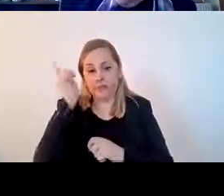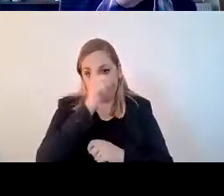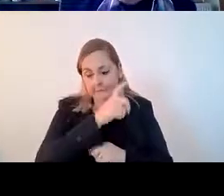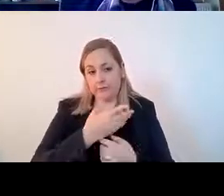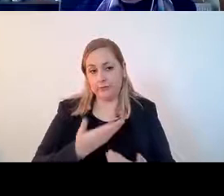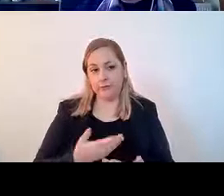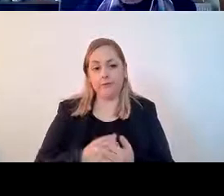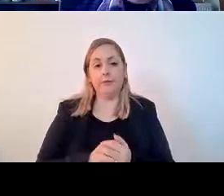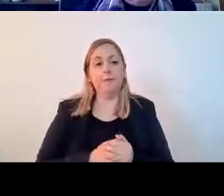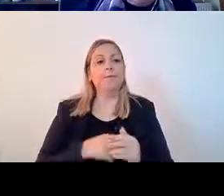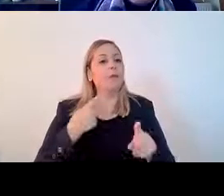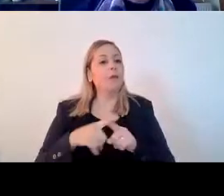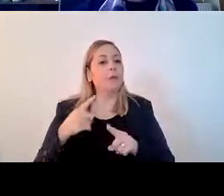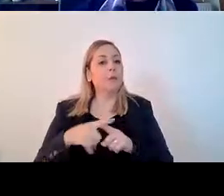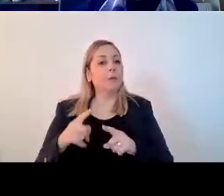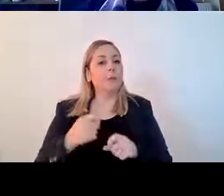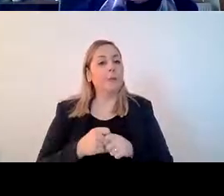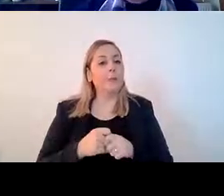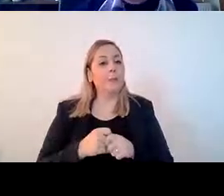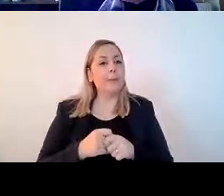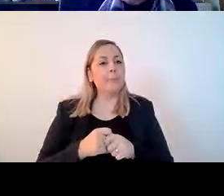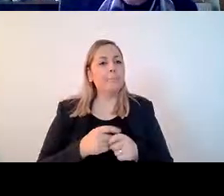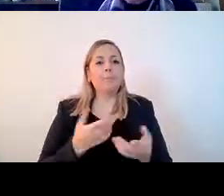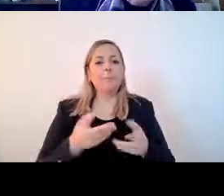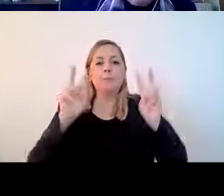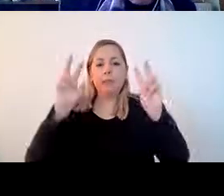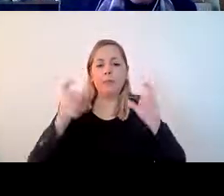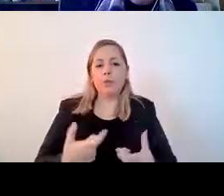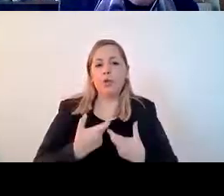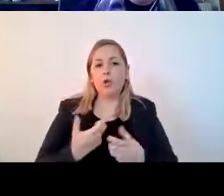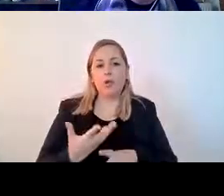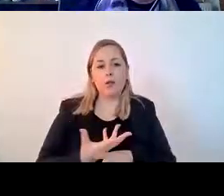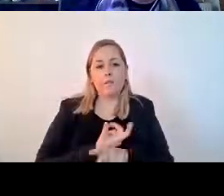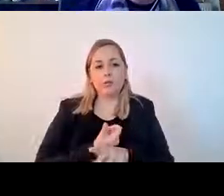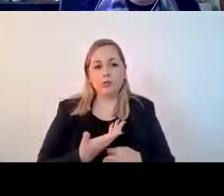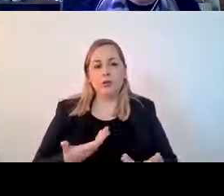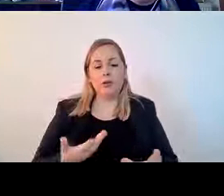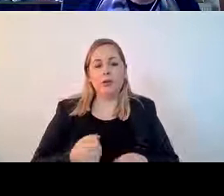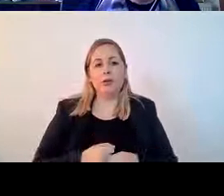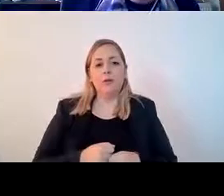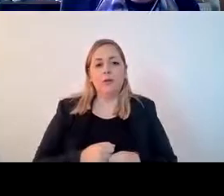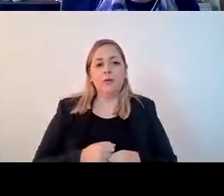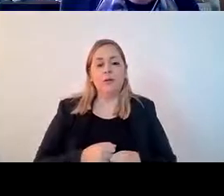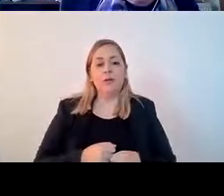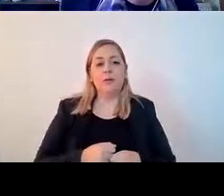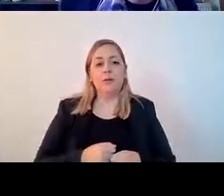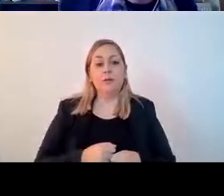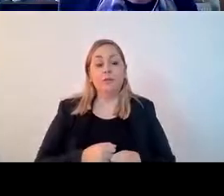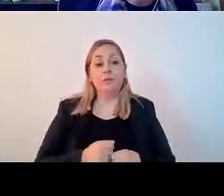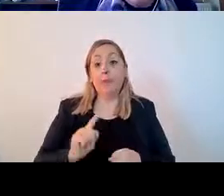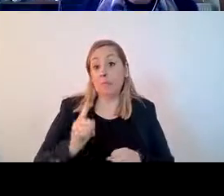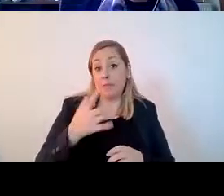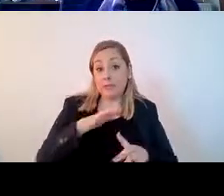La que sigue está referida al control emocional. en que las primeras reacciones del adulto